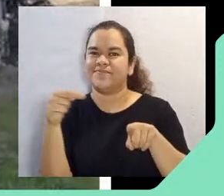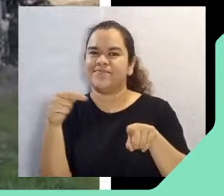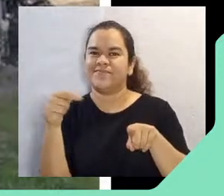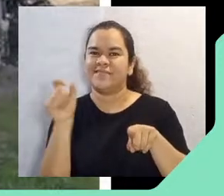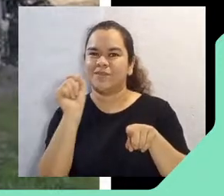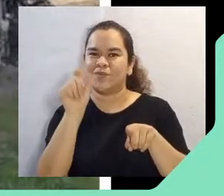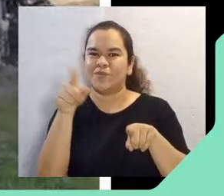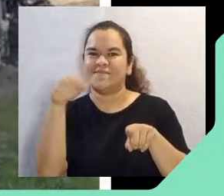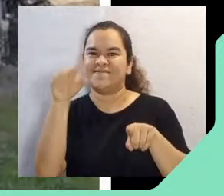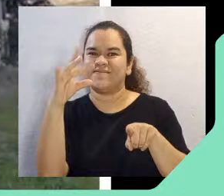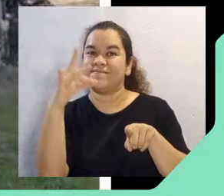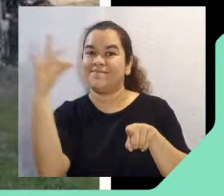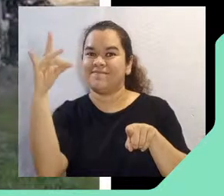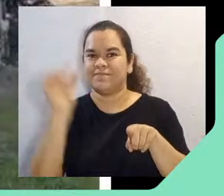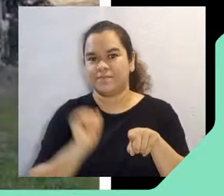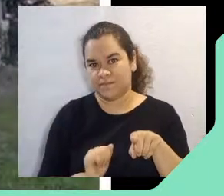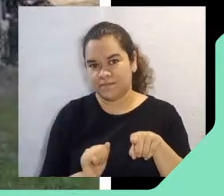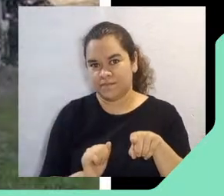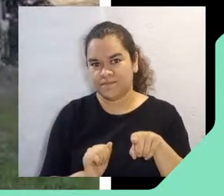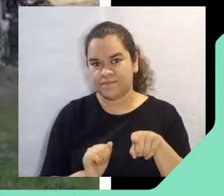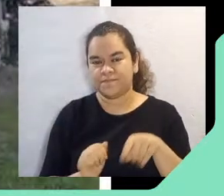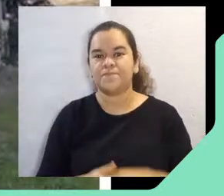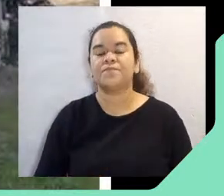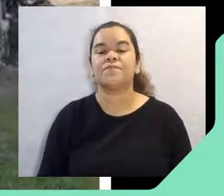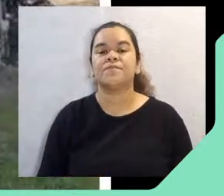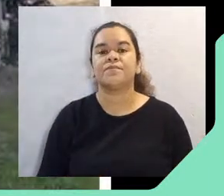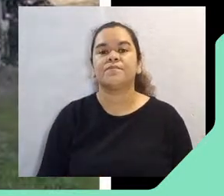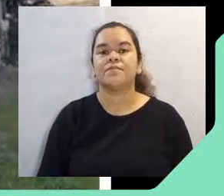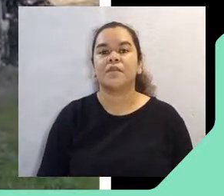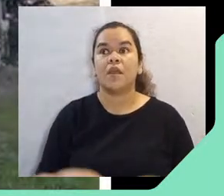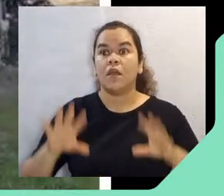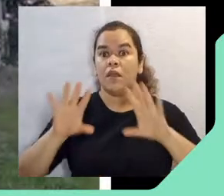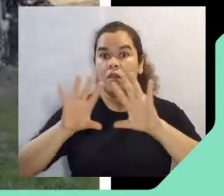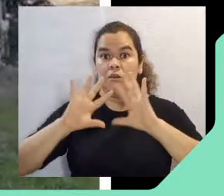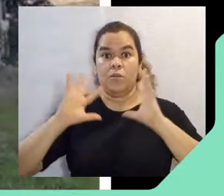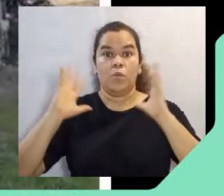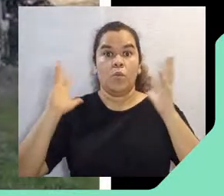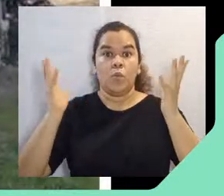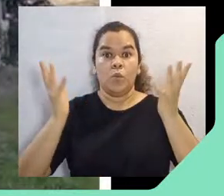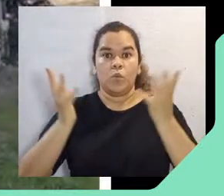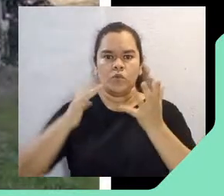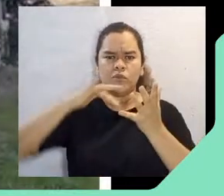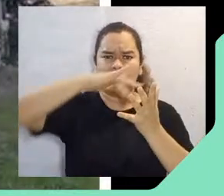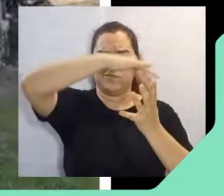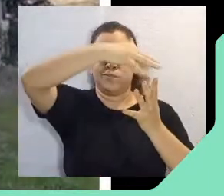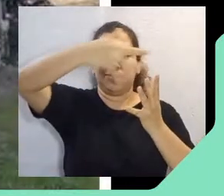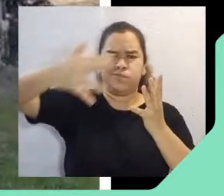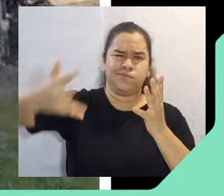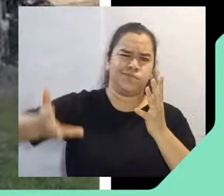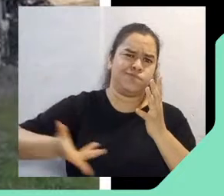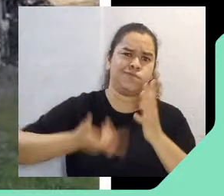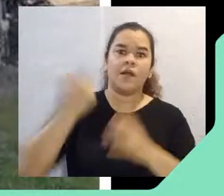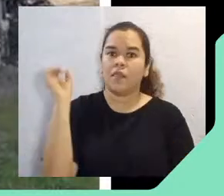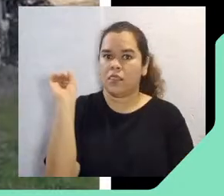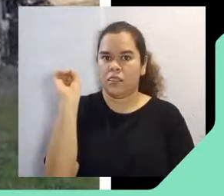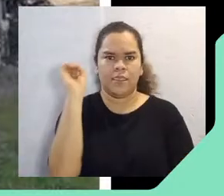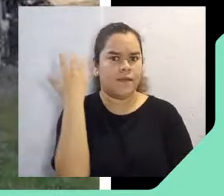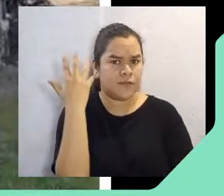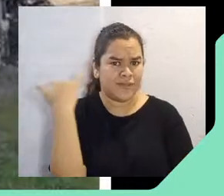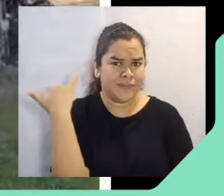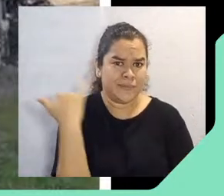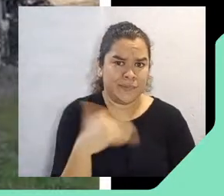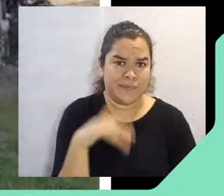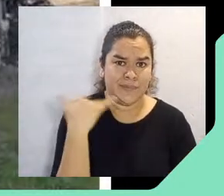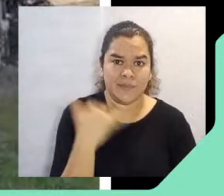excelente opción. El mundo que nos rodea es tecnológico, estamos inundados de tecnología,